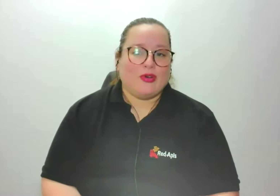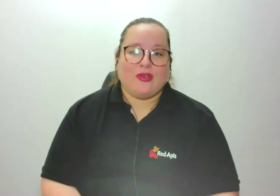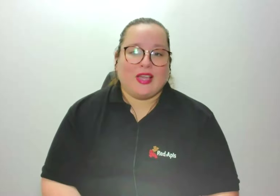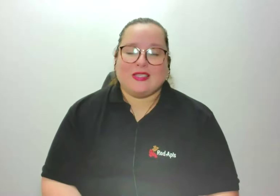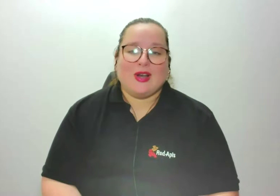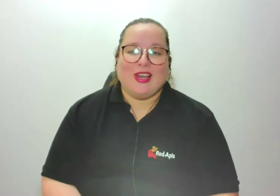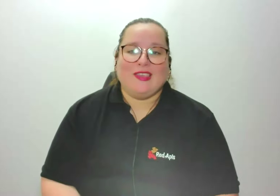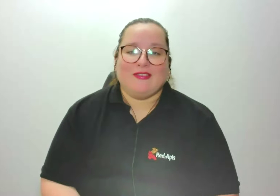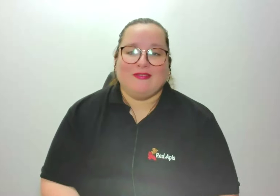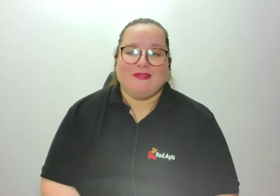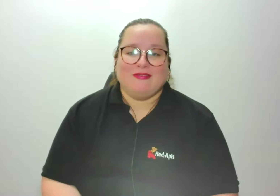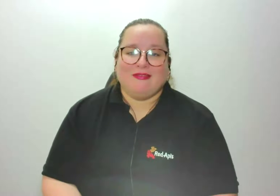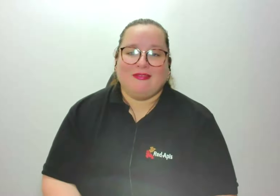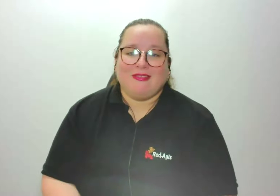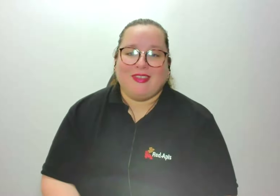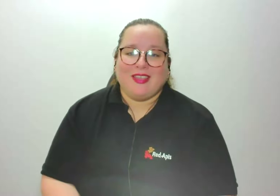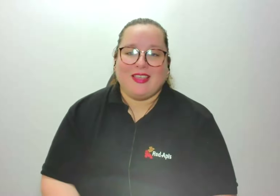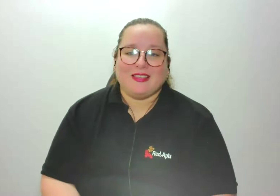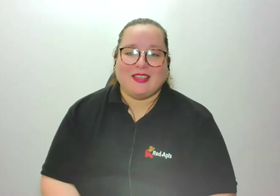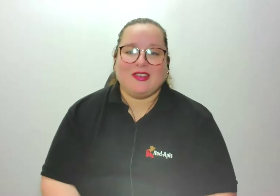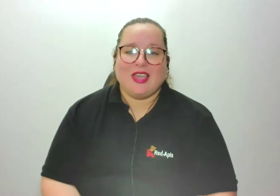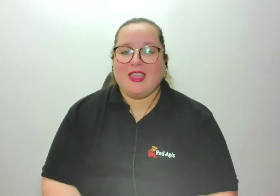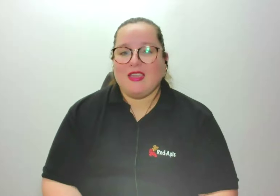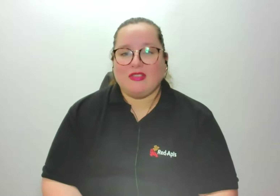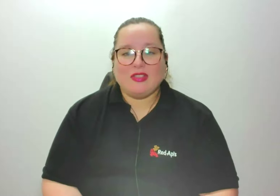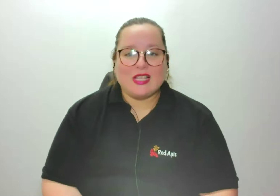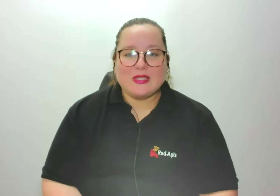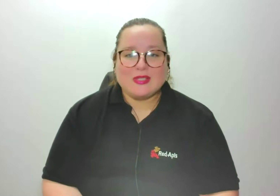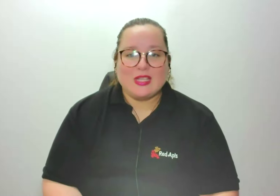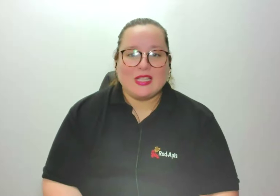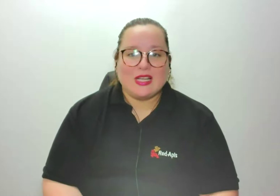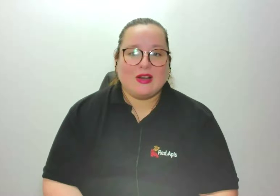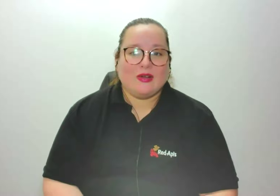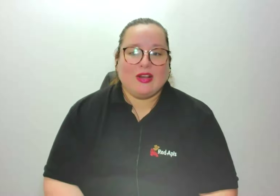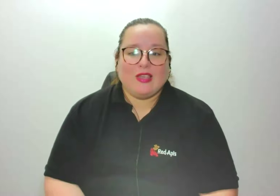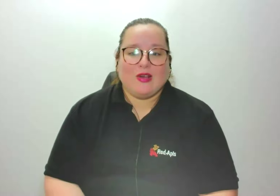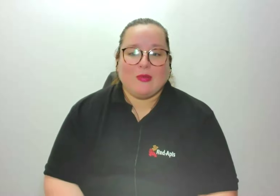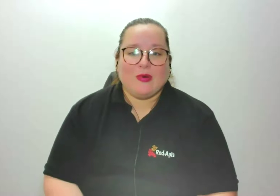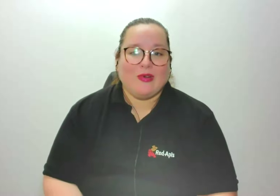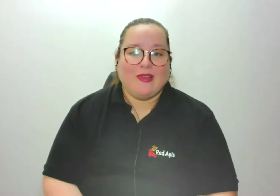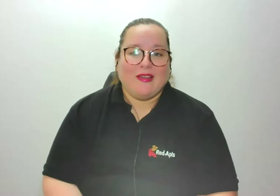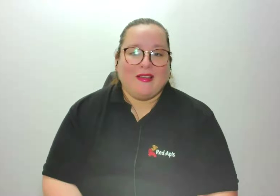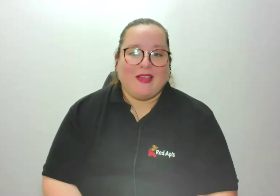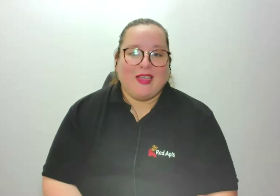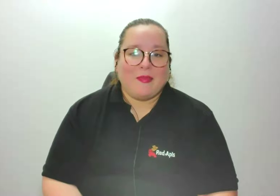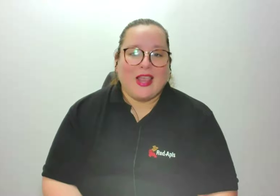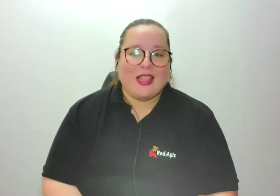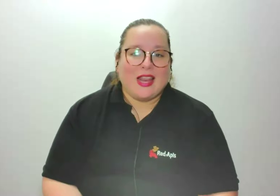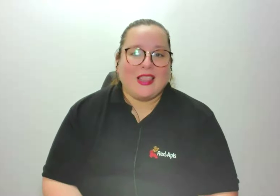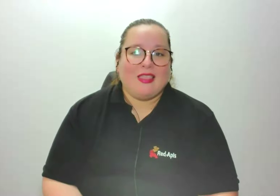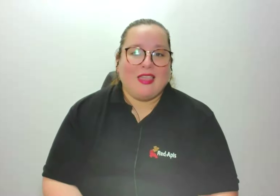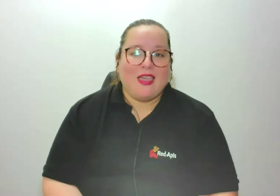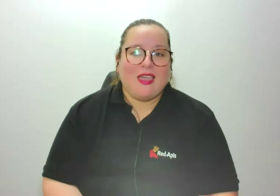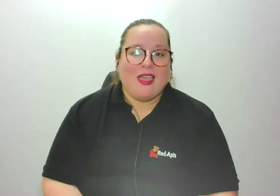No puedo dejárselo al colegio y decir, ok, ya, yo entiendo la situación y entregarle al colegio como para